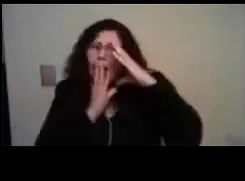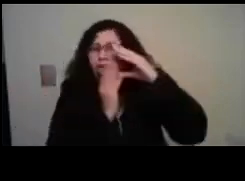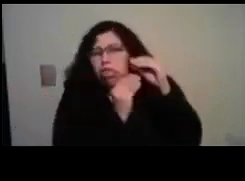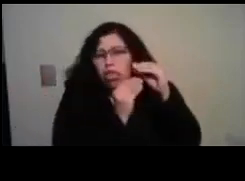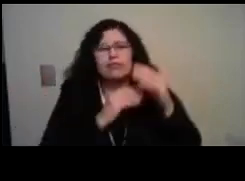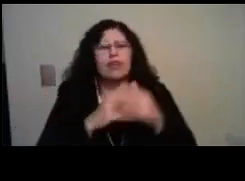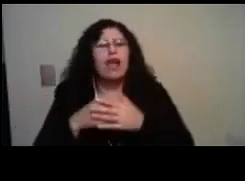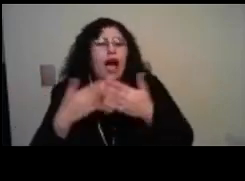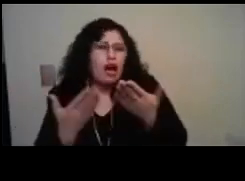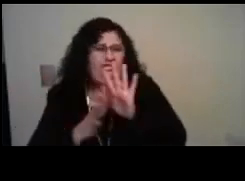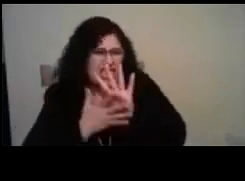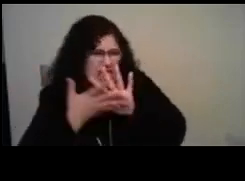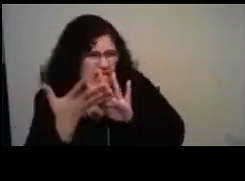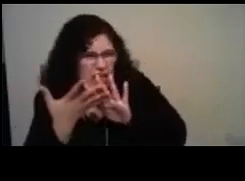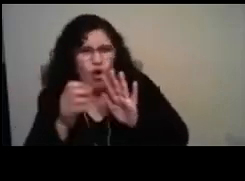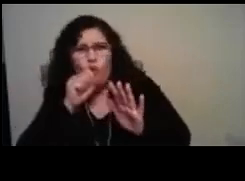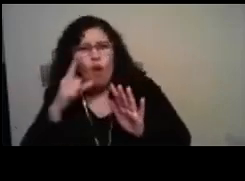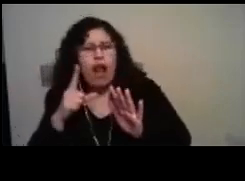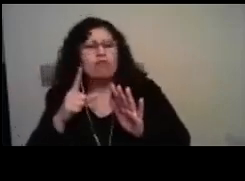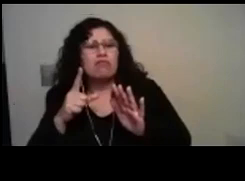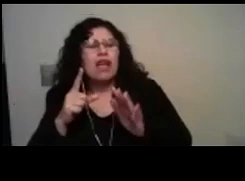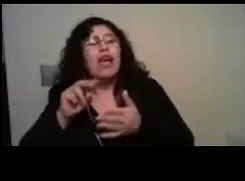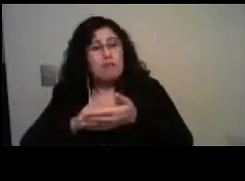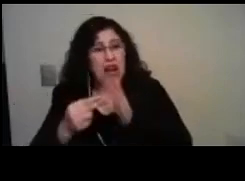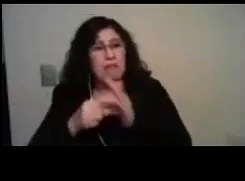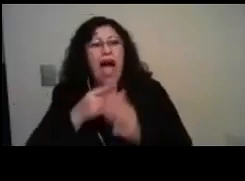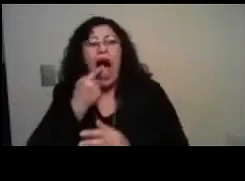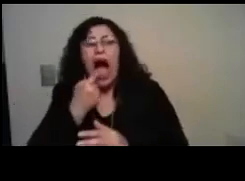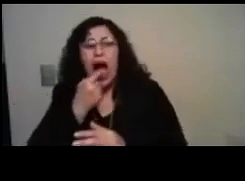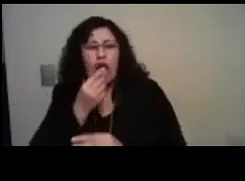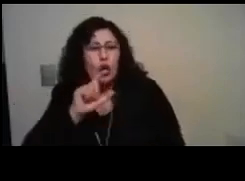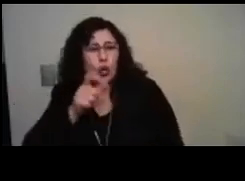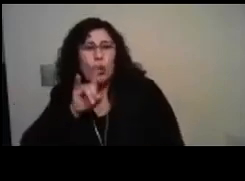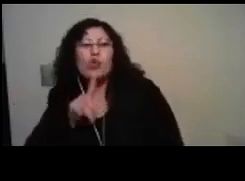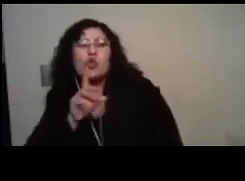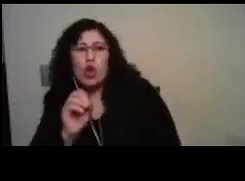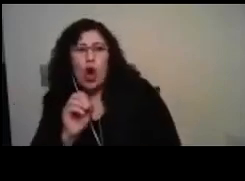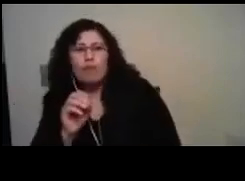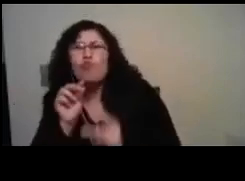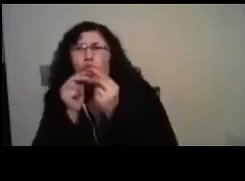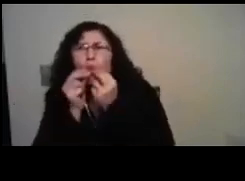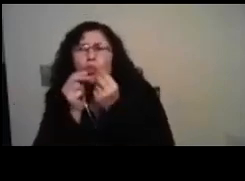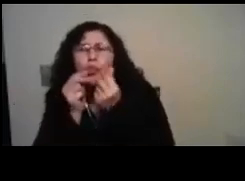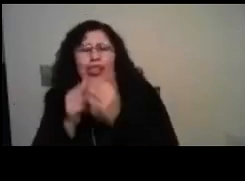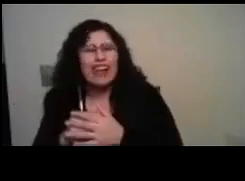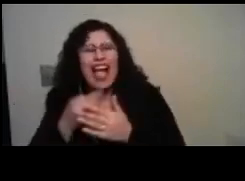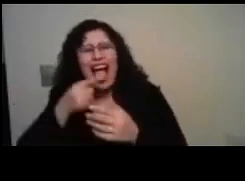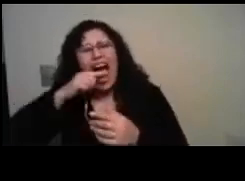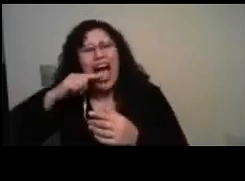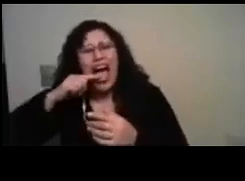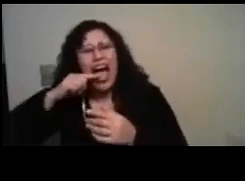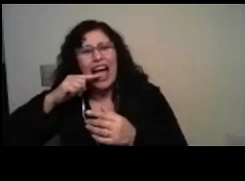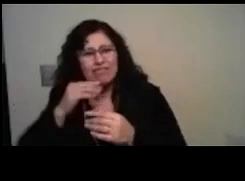verse vistos por alteración en el gusto, ¿ya? Porque el nervio facial es responsable de los tercios anterior de la lengua para el gusto,